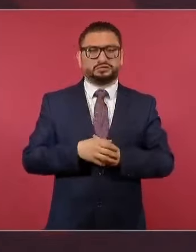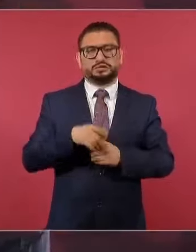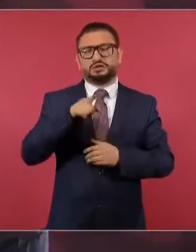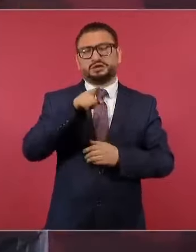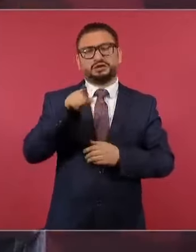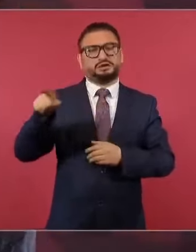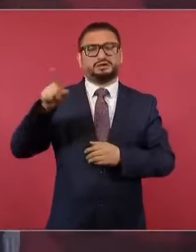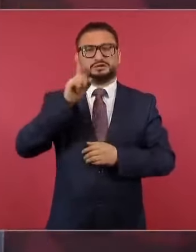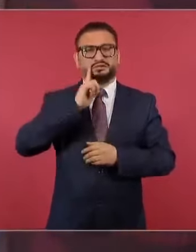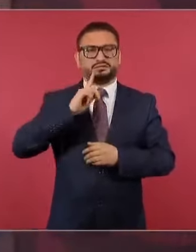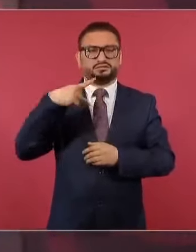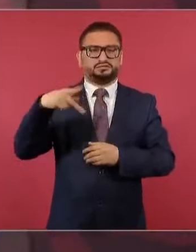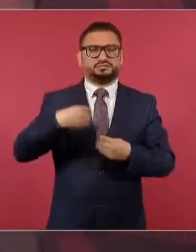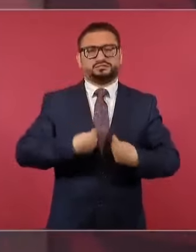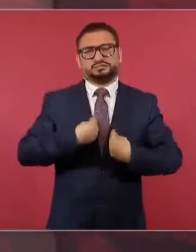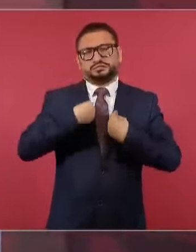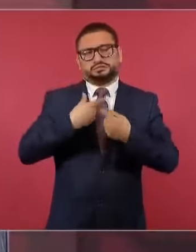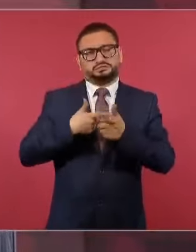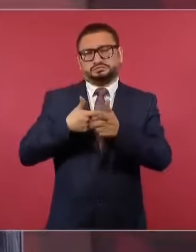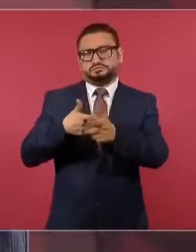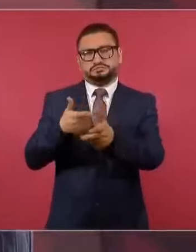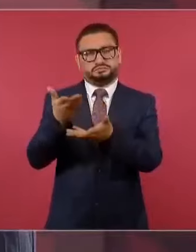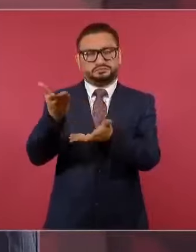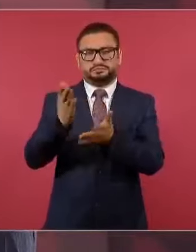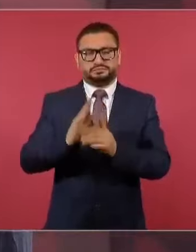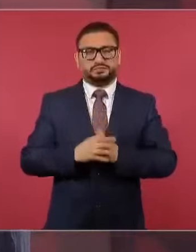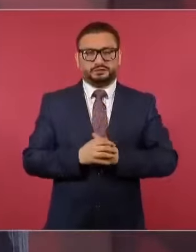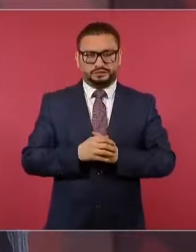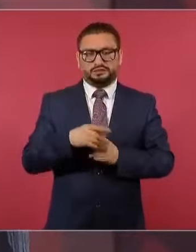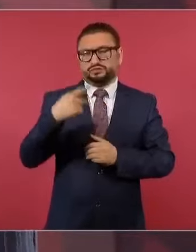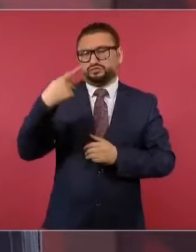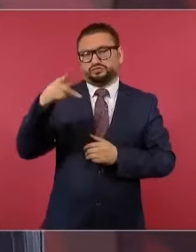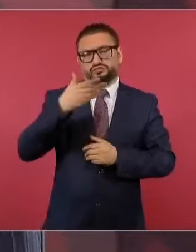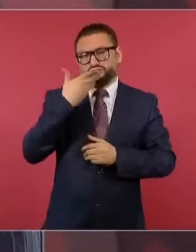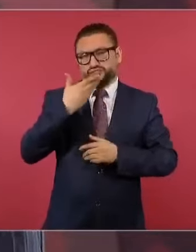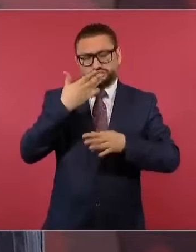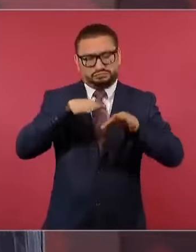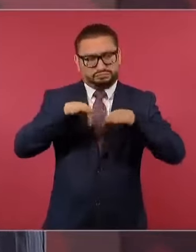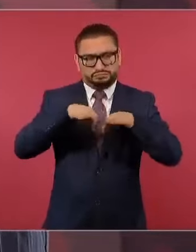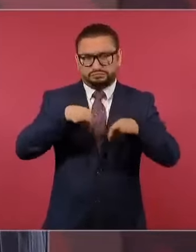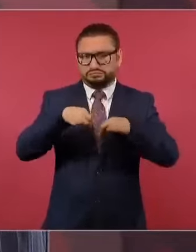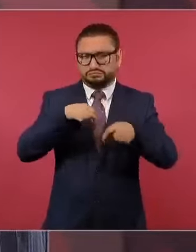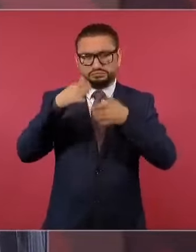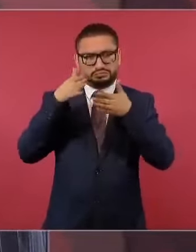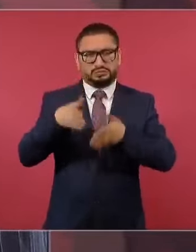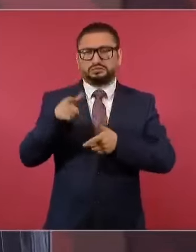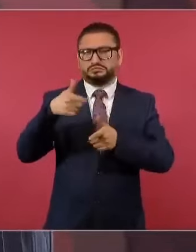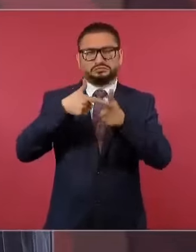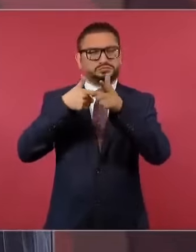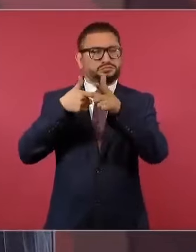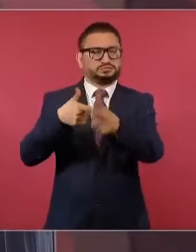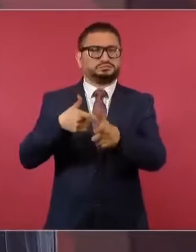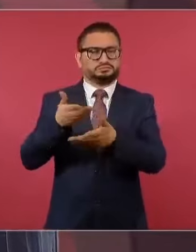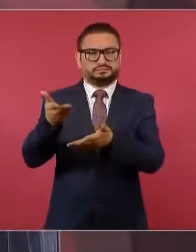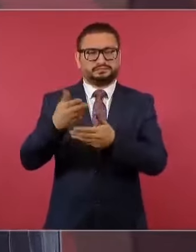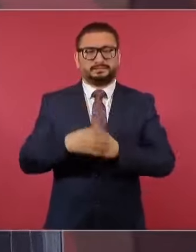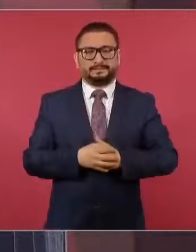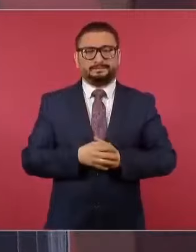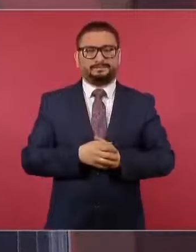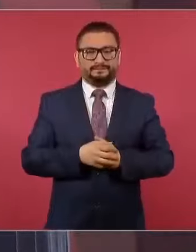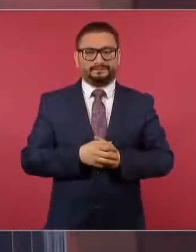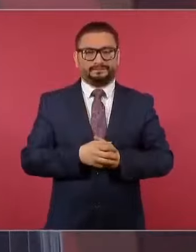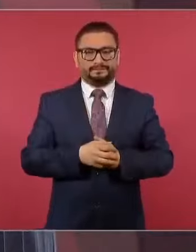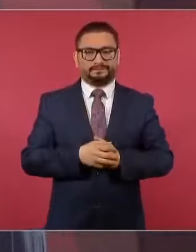ella tiene su vida hecha en eso, se dedica a eso, va a seguir trabajando en eso,